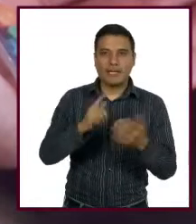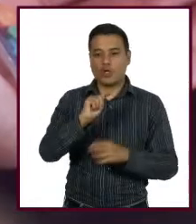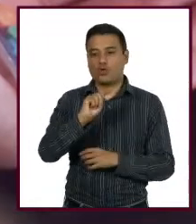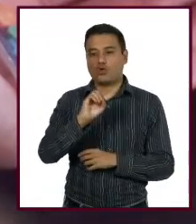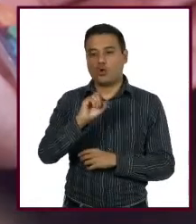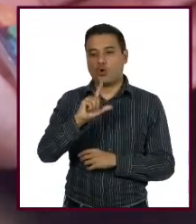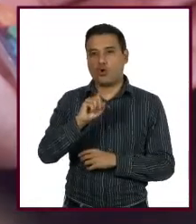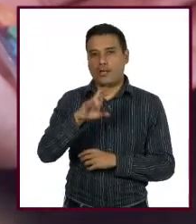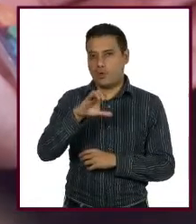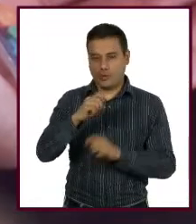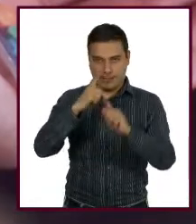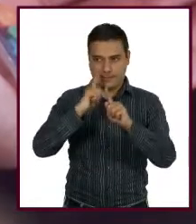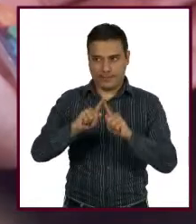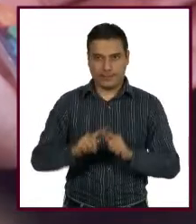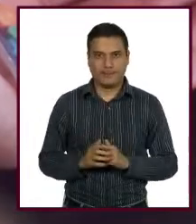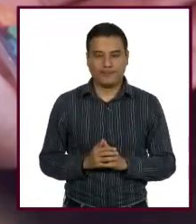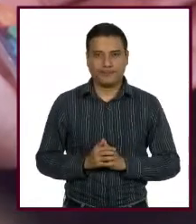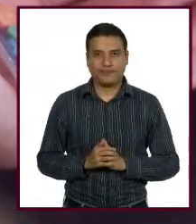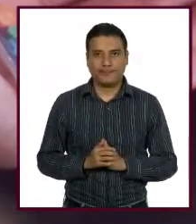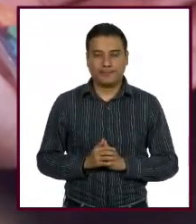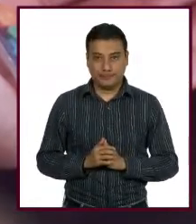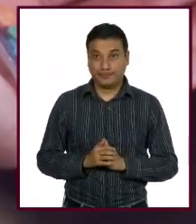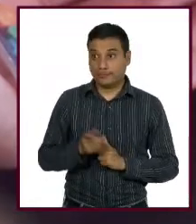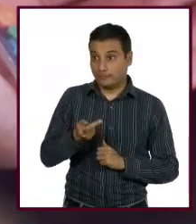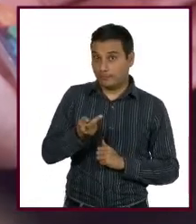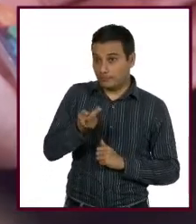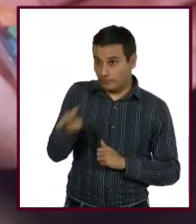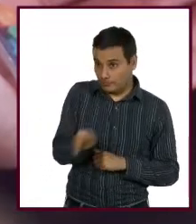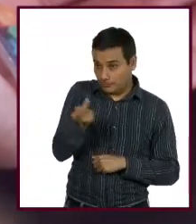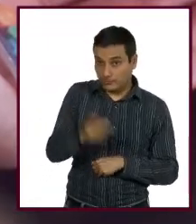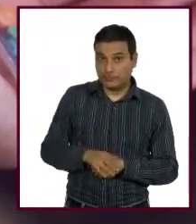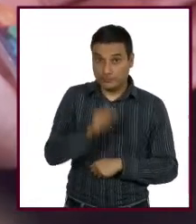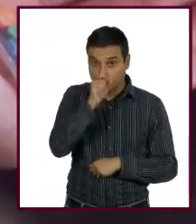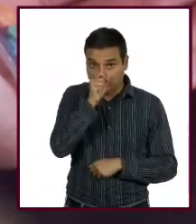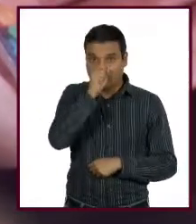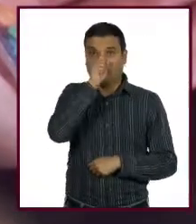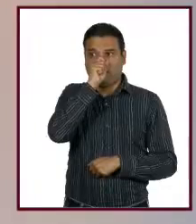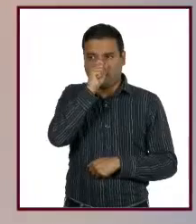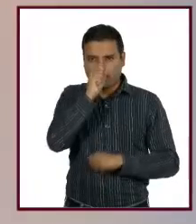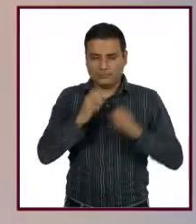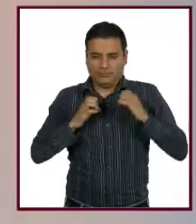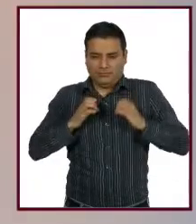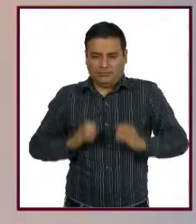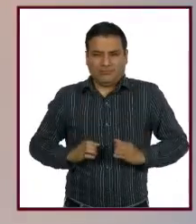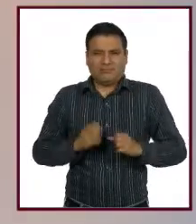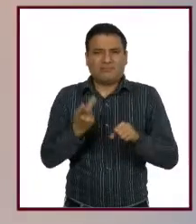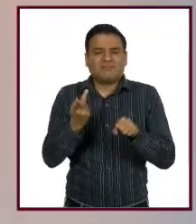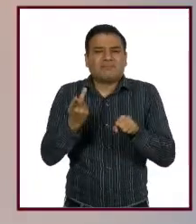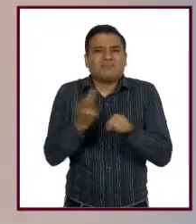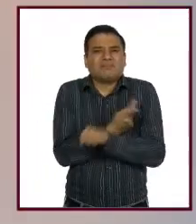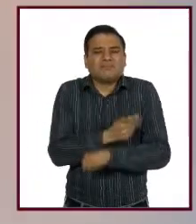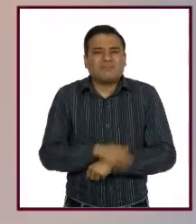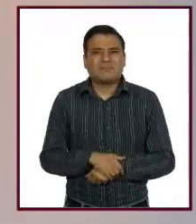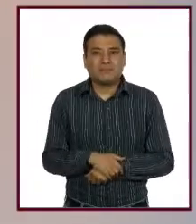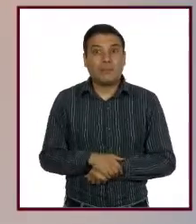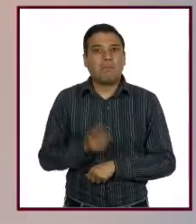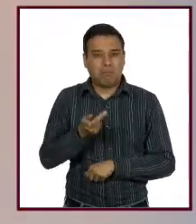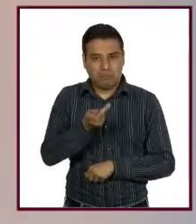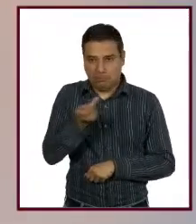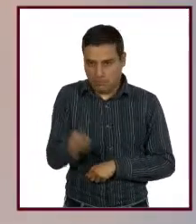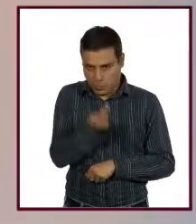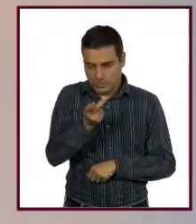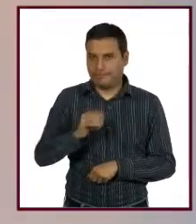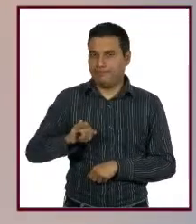muchas gracias, doctor. ¿Cómo actúan los inhalables en el cuerpo humano? Le preguntan. Ok, es una pregunta muy